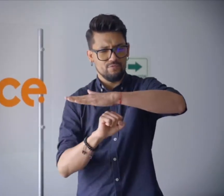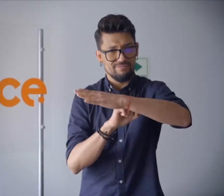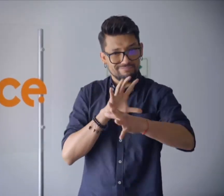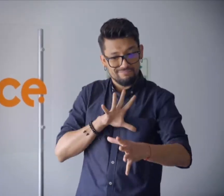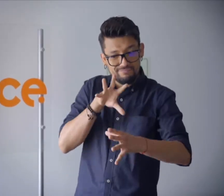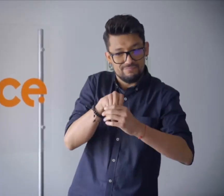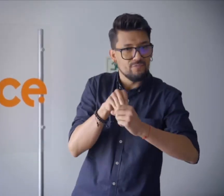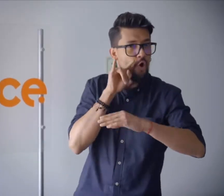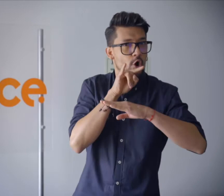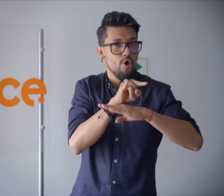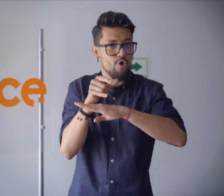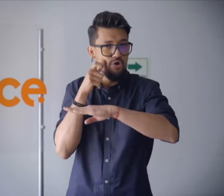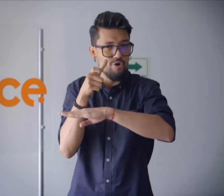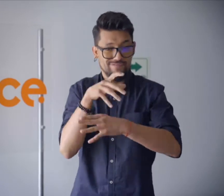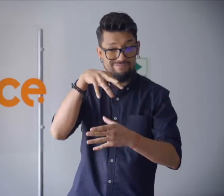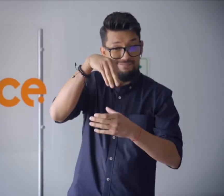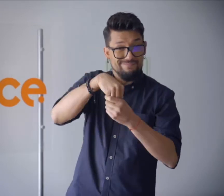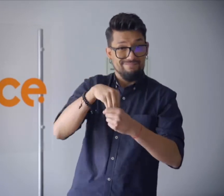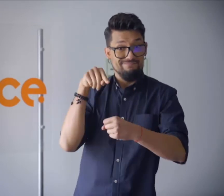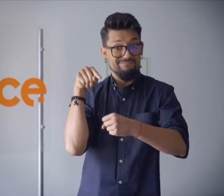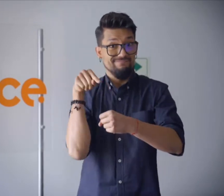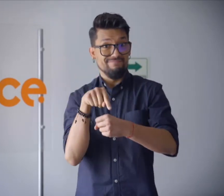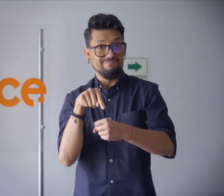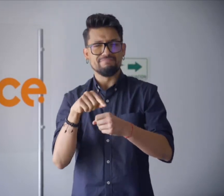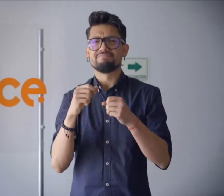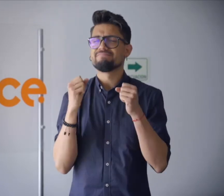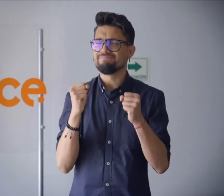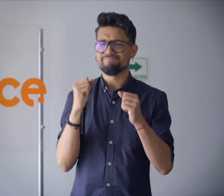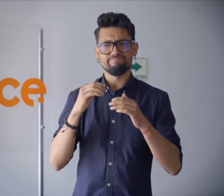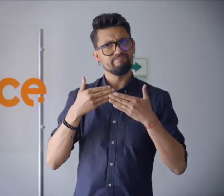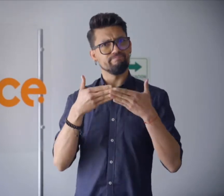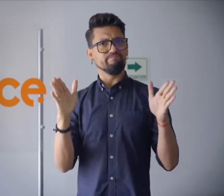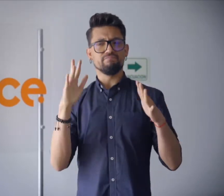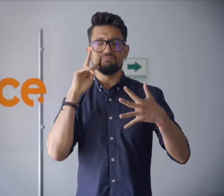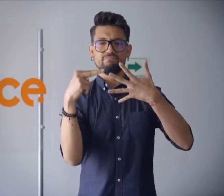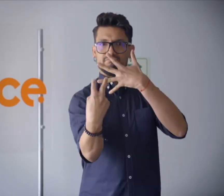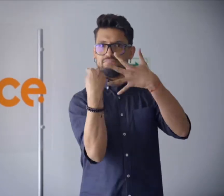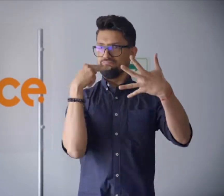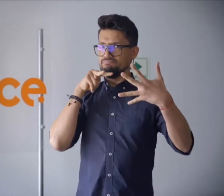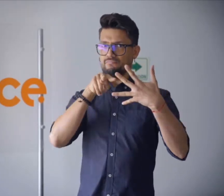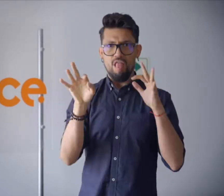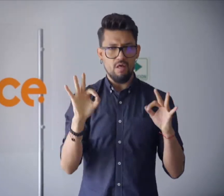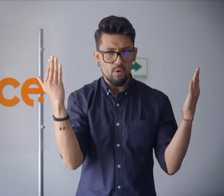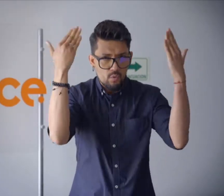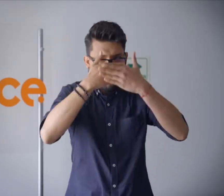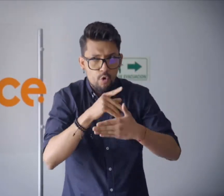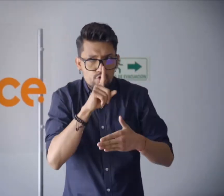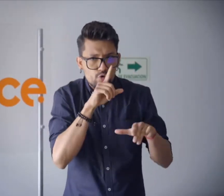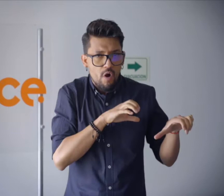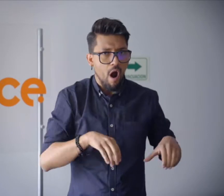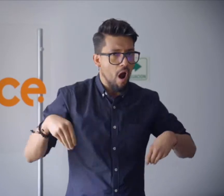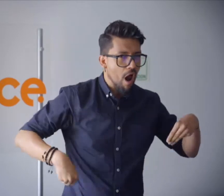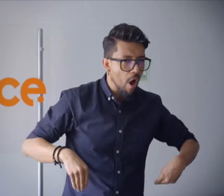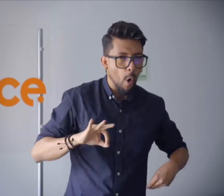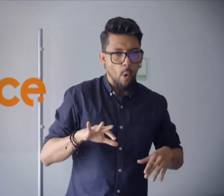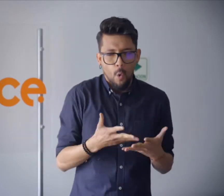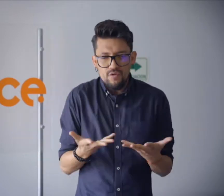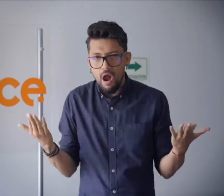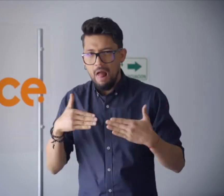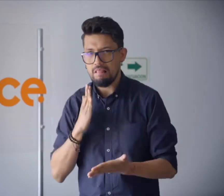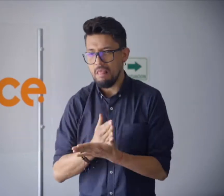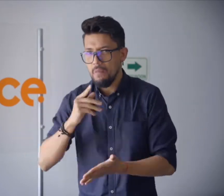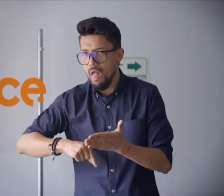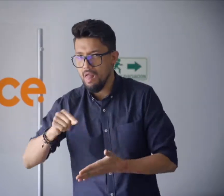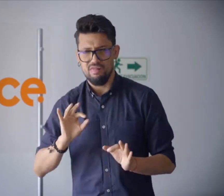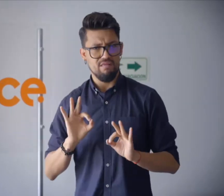El control interno de una organización es fundamental para garantizar la transparencia, evitar los fraudes y mejorar la